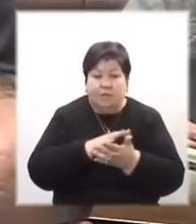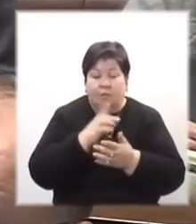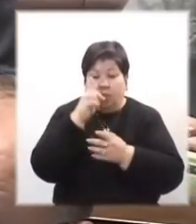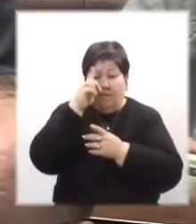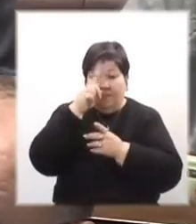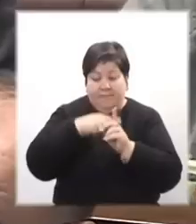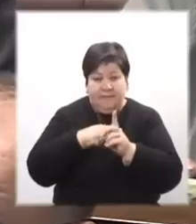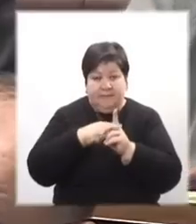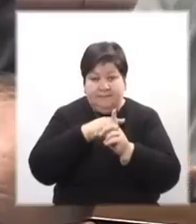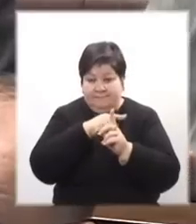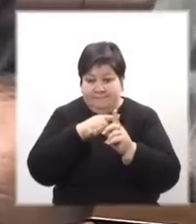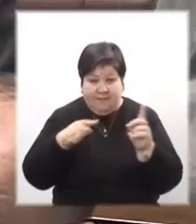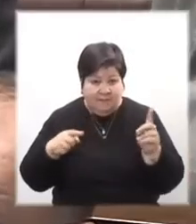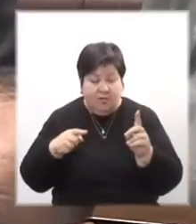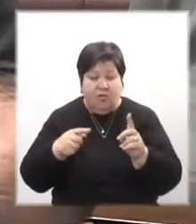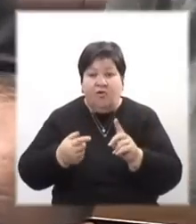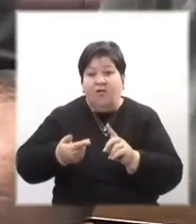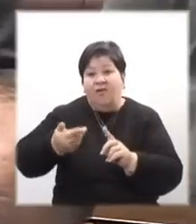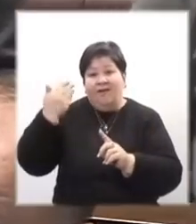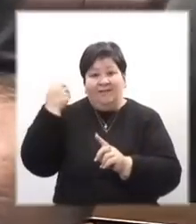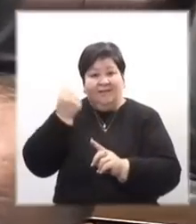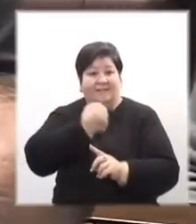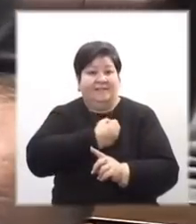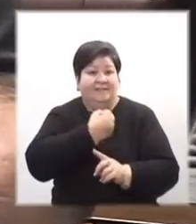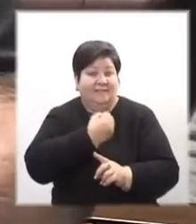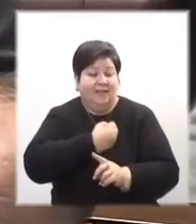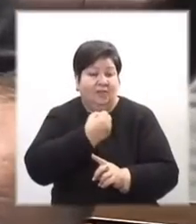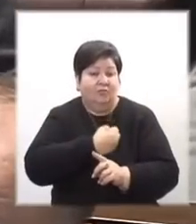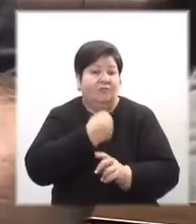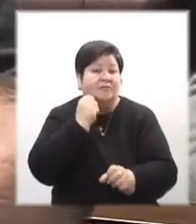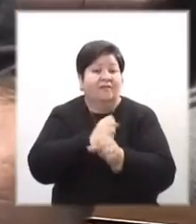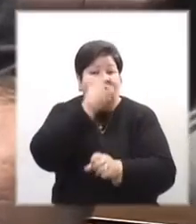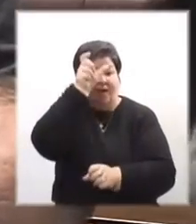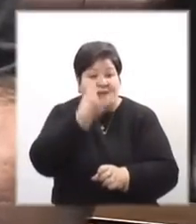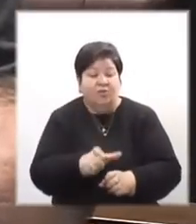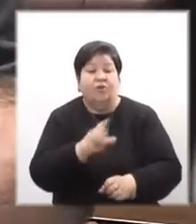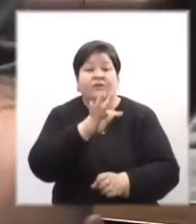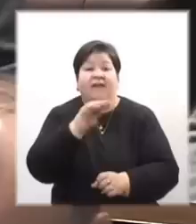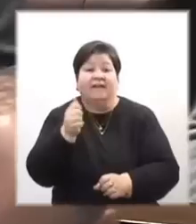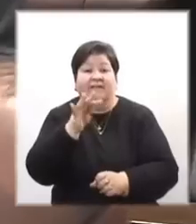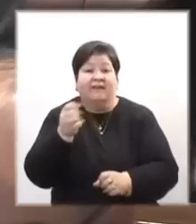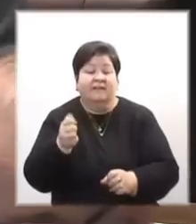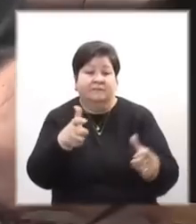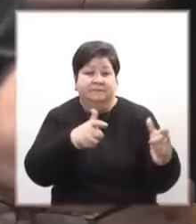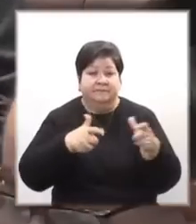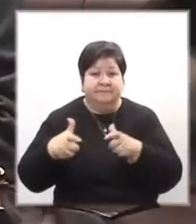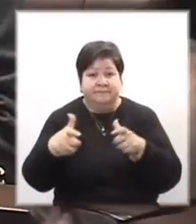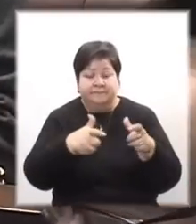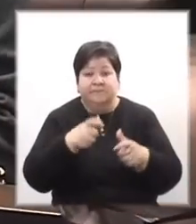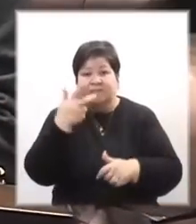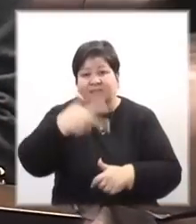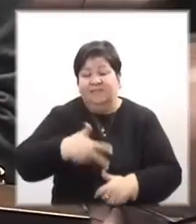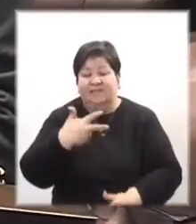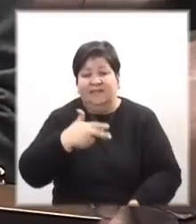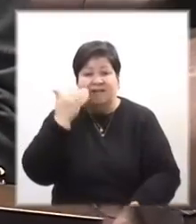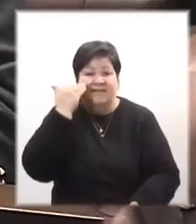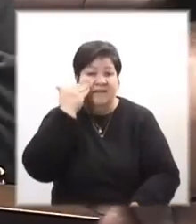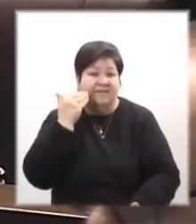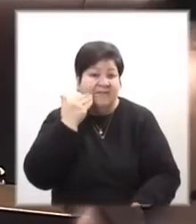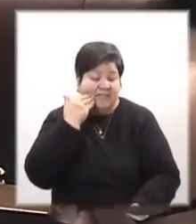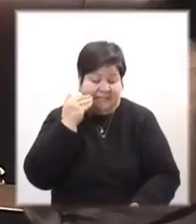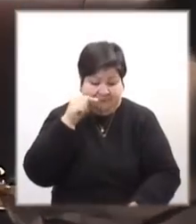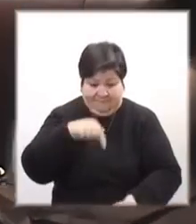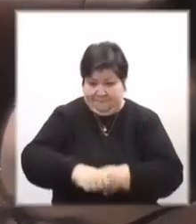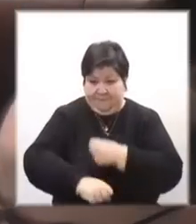Un mes y medio antes del asesinato del trabajador del supermercado Tata, el 13 de abril de